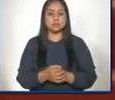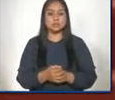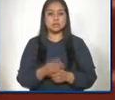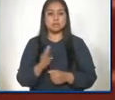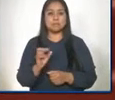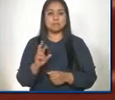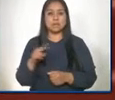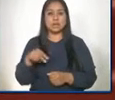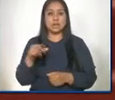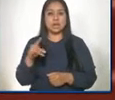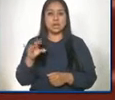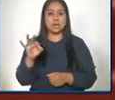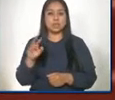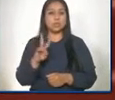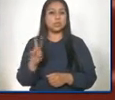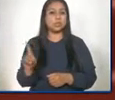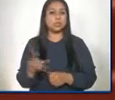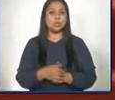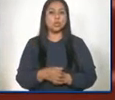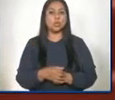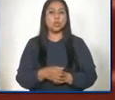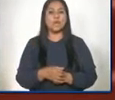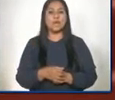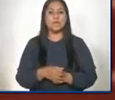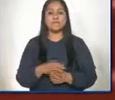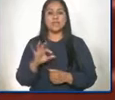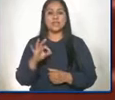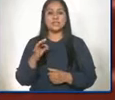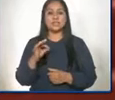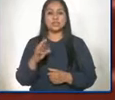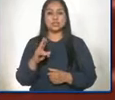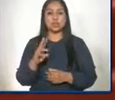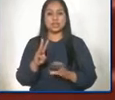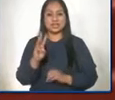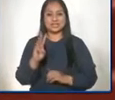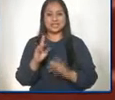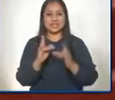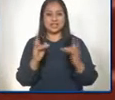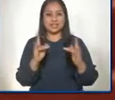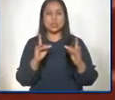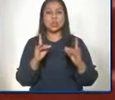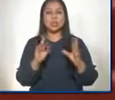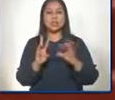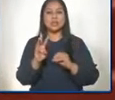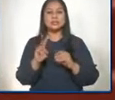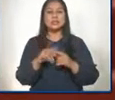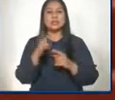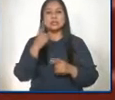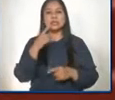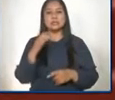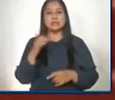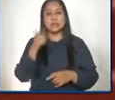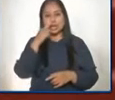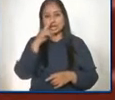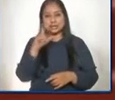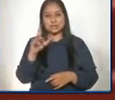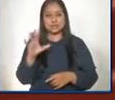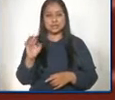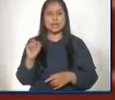Bernardo 21, San Francisco 13, Seattle 8, Chicago